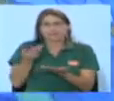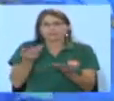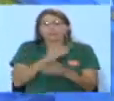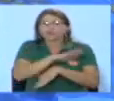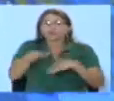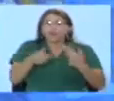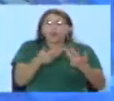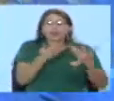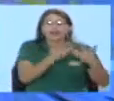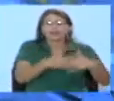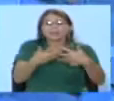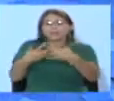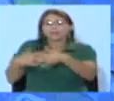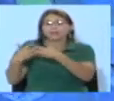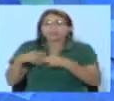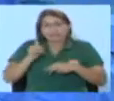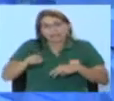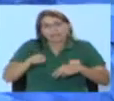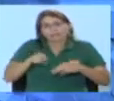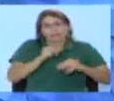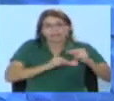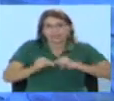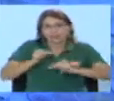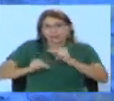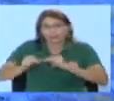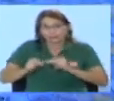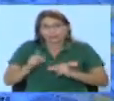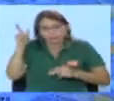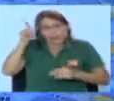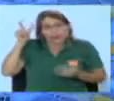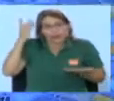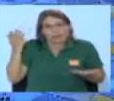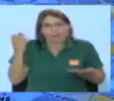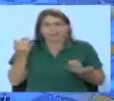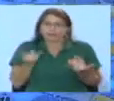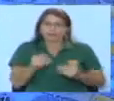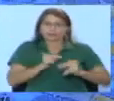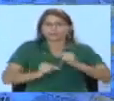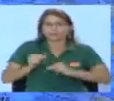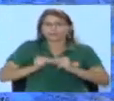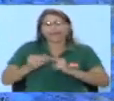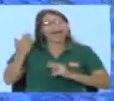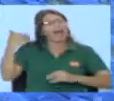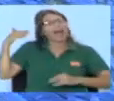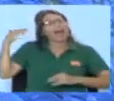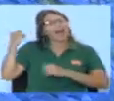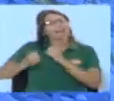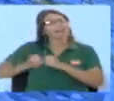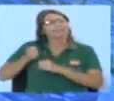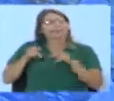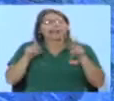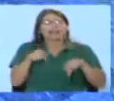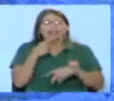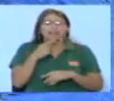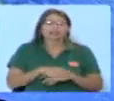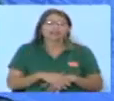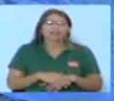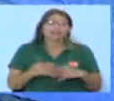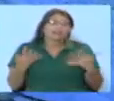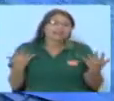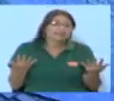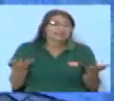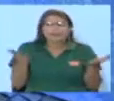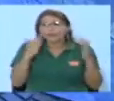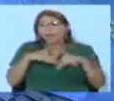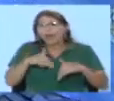que hacer negocio. O sea, estamos en un mercado en donde obviamente, antes la gente decía es que se dejó de invertir en que pusieran